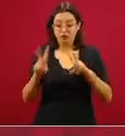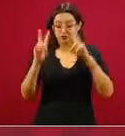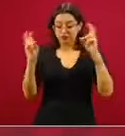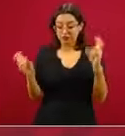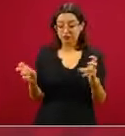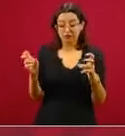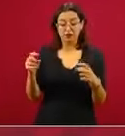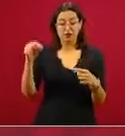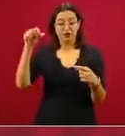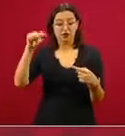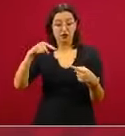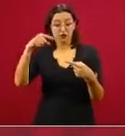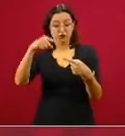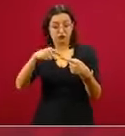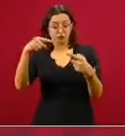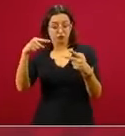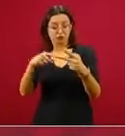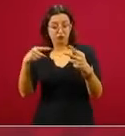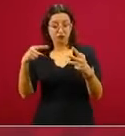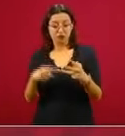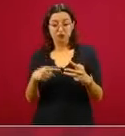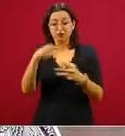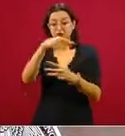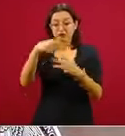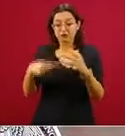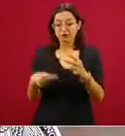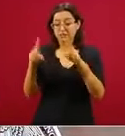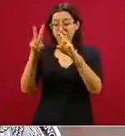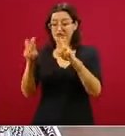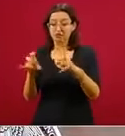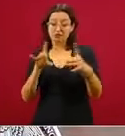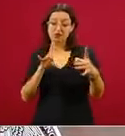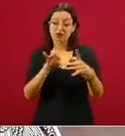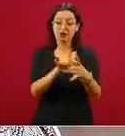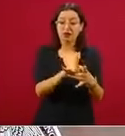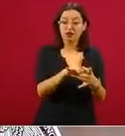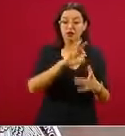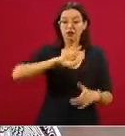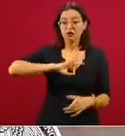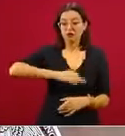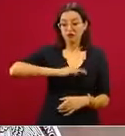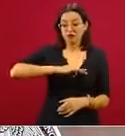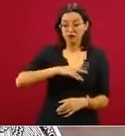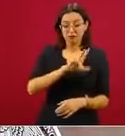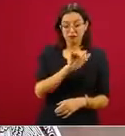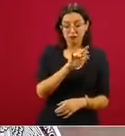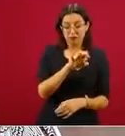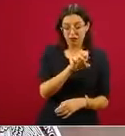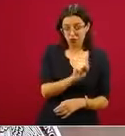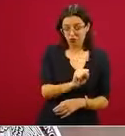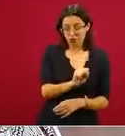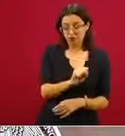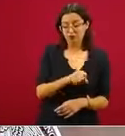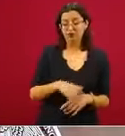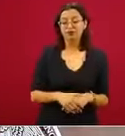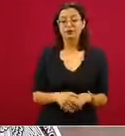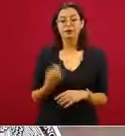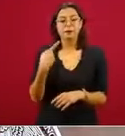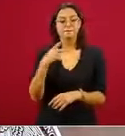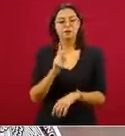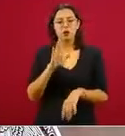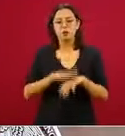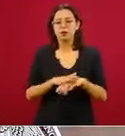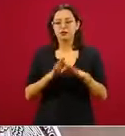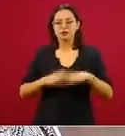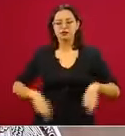3 temas enlazados por el virus. Pero el mayor contenido quisiera yo que me acompañaran